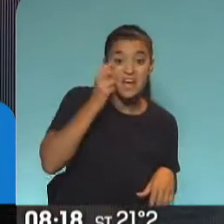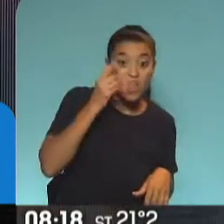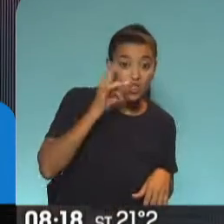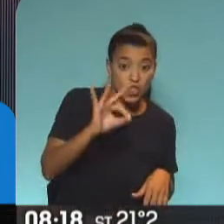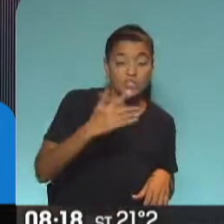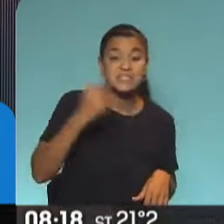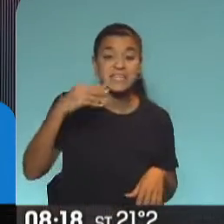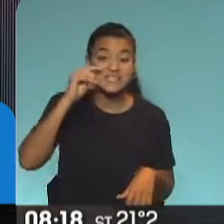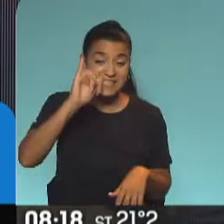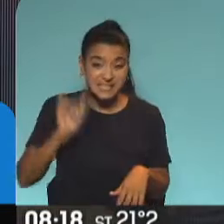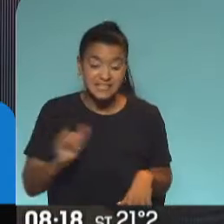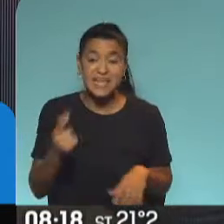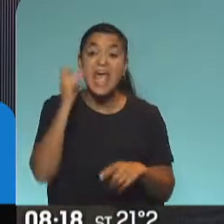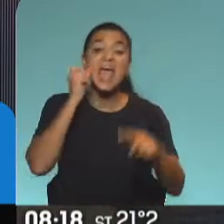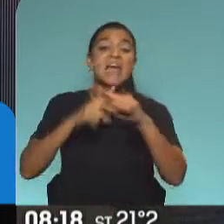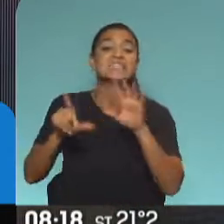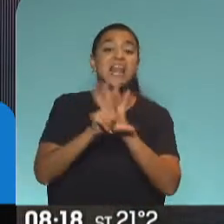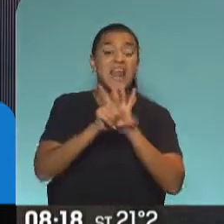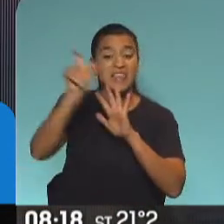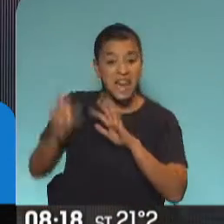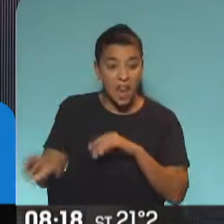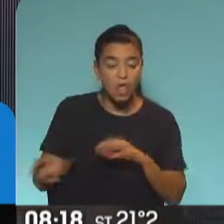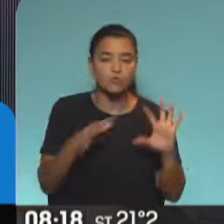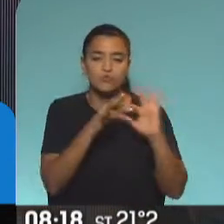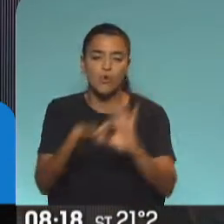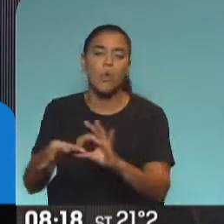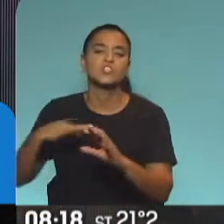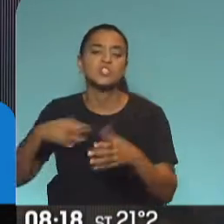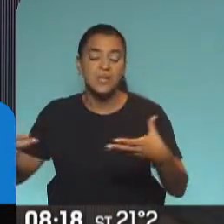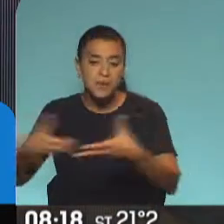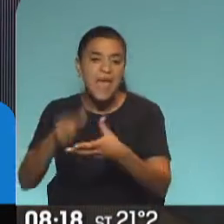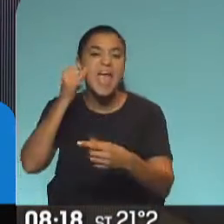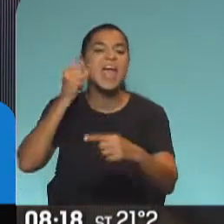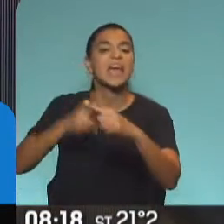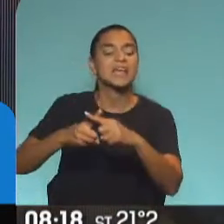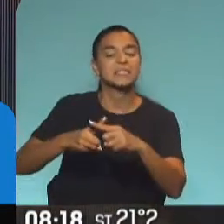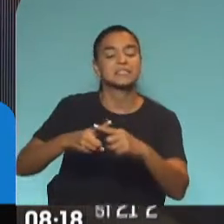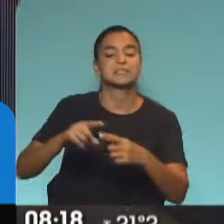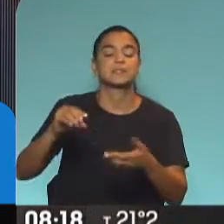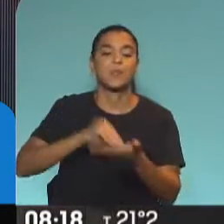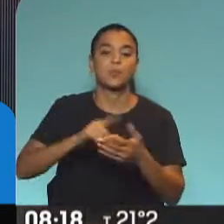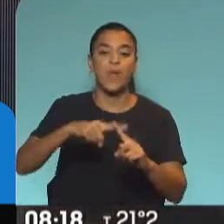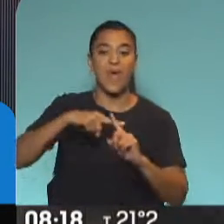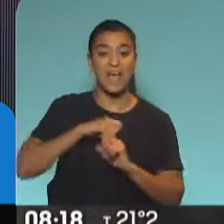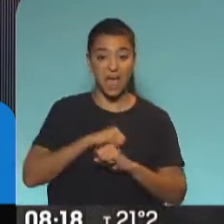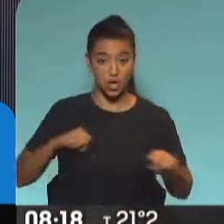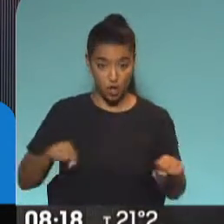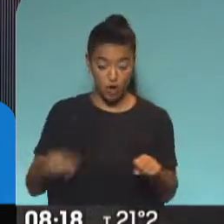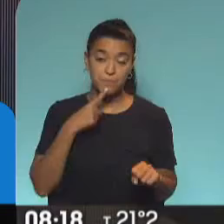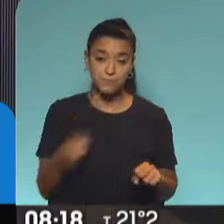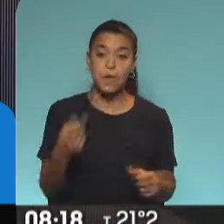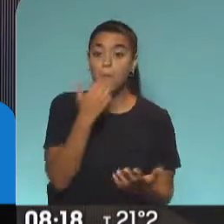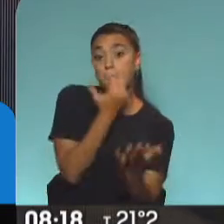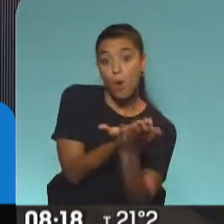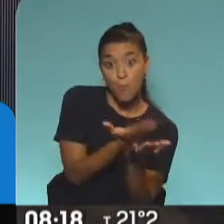un ex legislador vinculado con la coalición cívica, cercano a la diputada, la ex diputada Elisa Carrió, fue propuesto por el